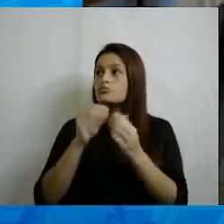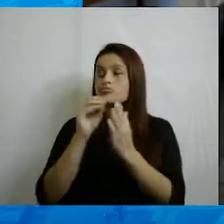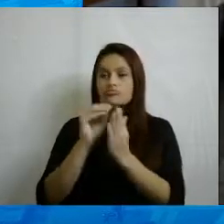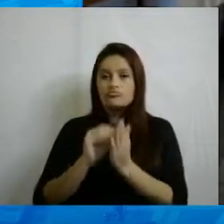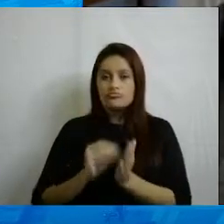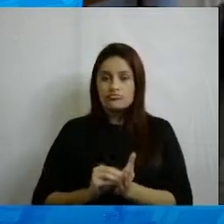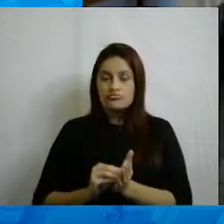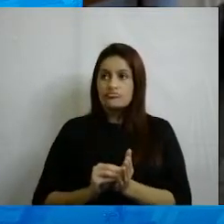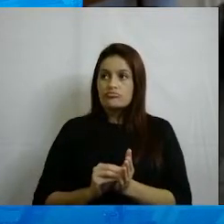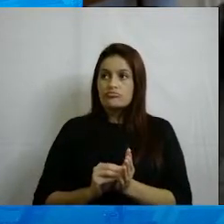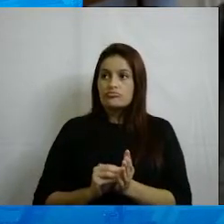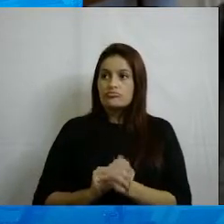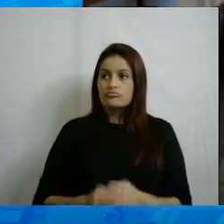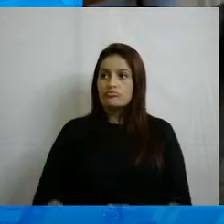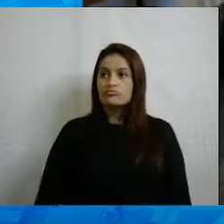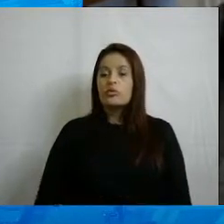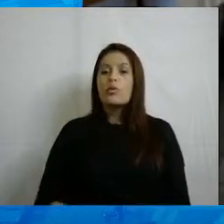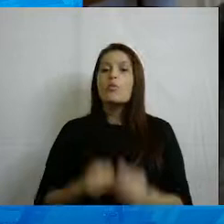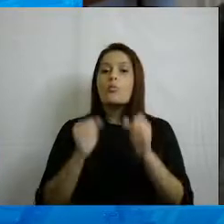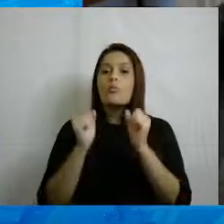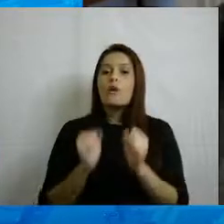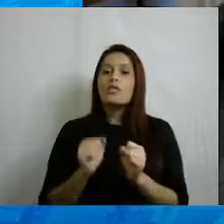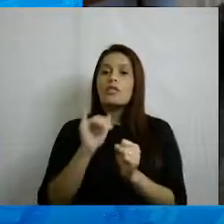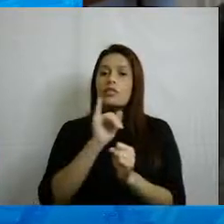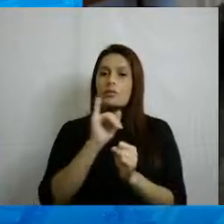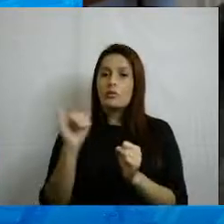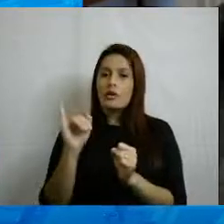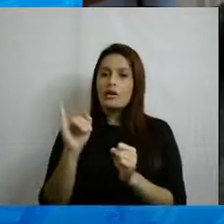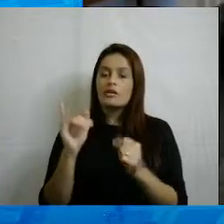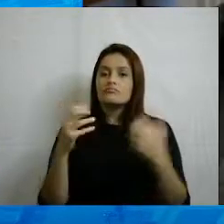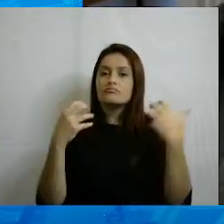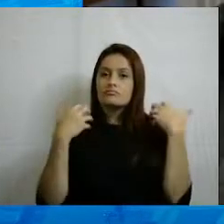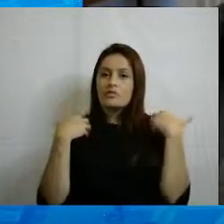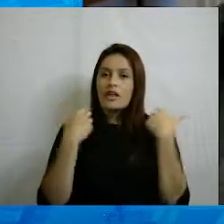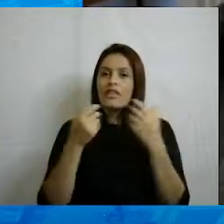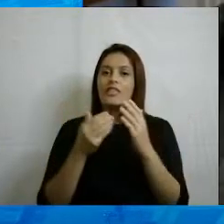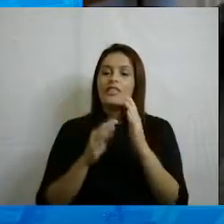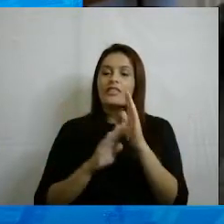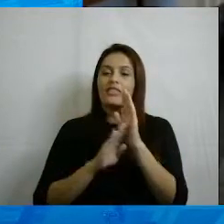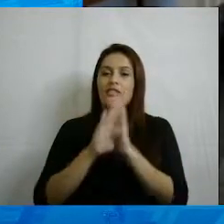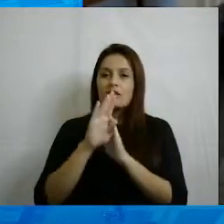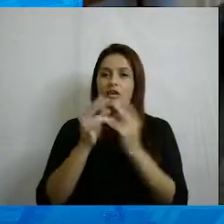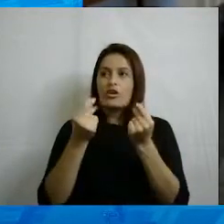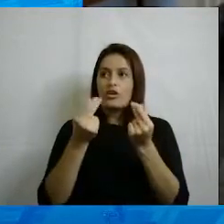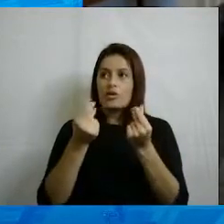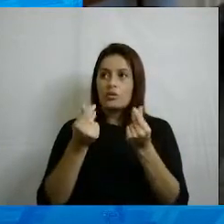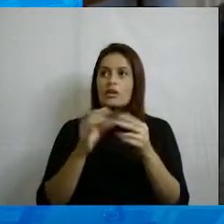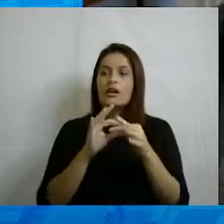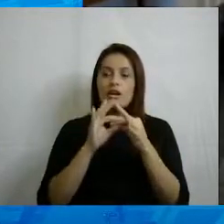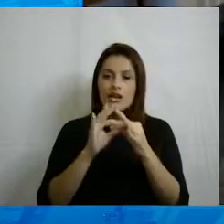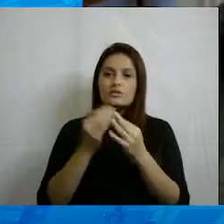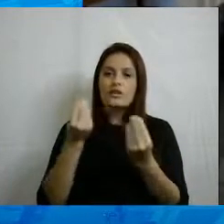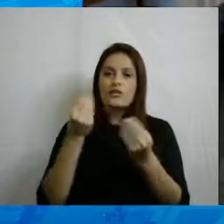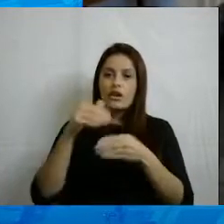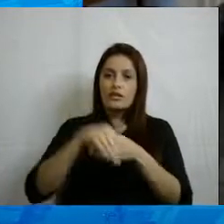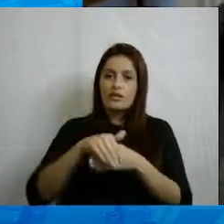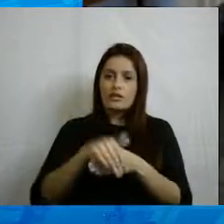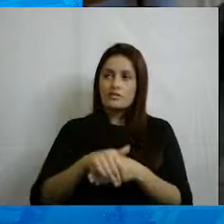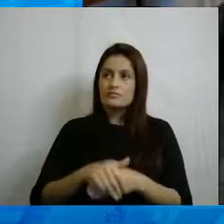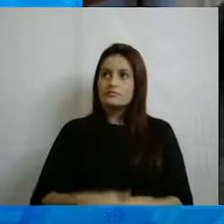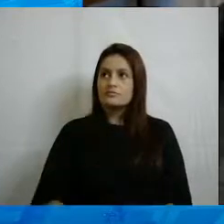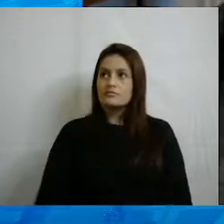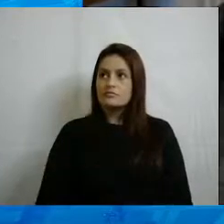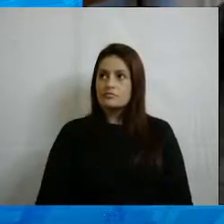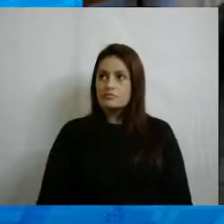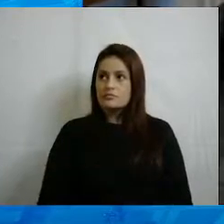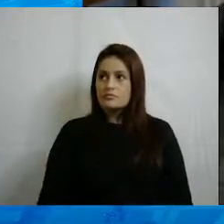esa reunión, por favor, y que lo pueda ver con la encargada de Desarrollo Económico. Super. Muchas gracias. Que esté muy